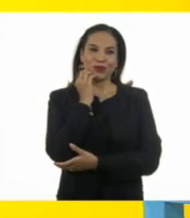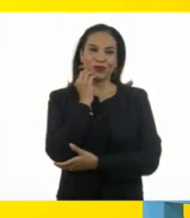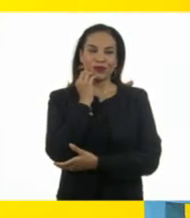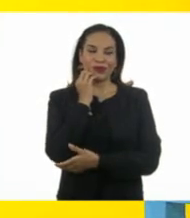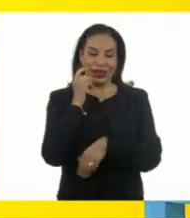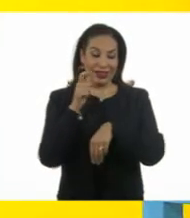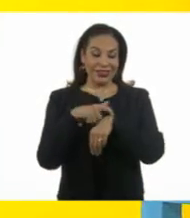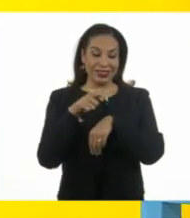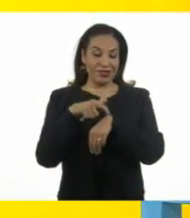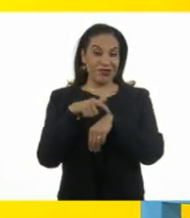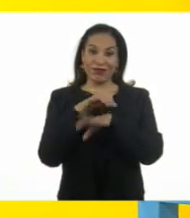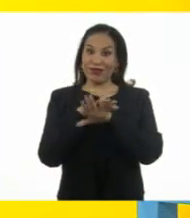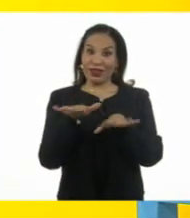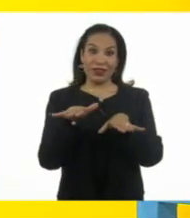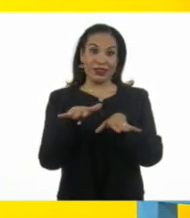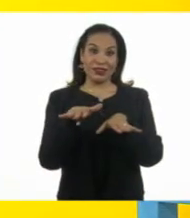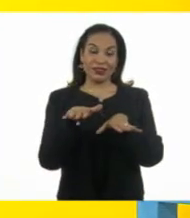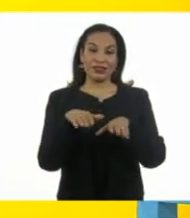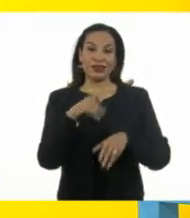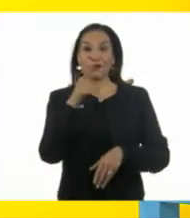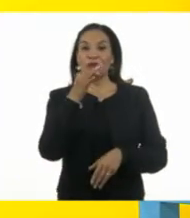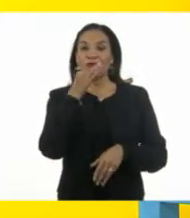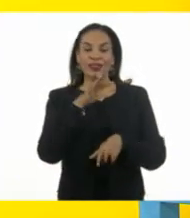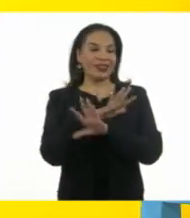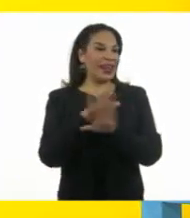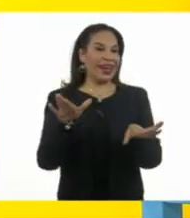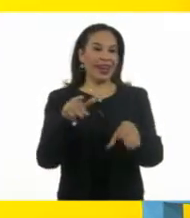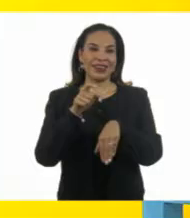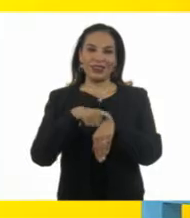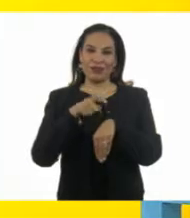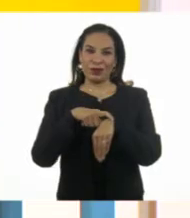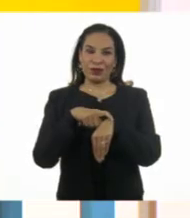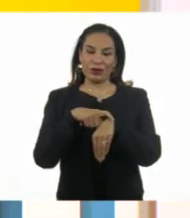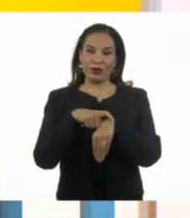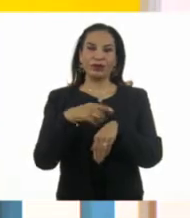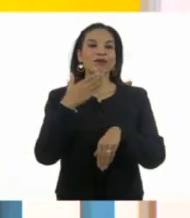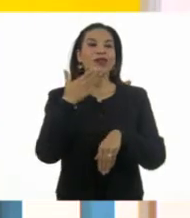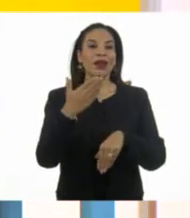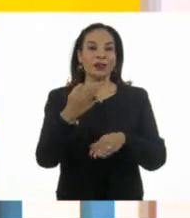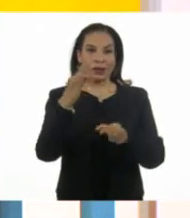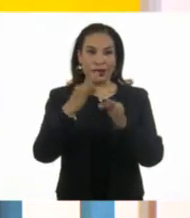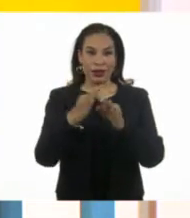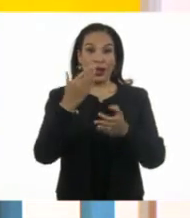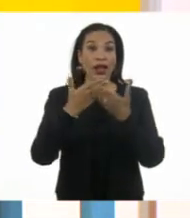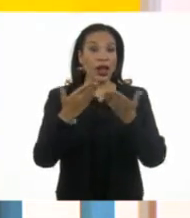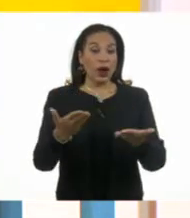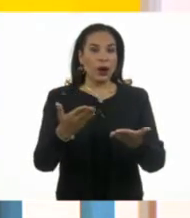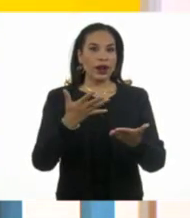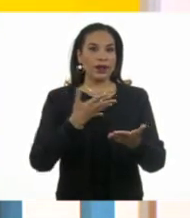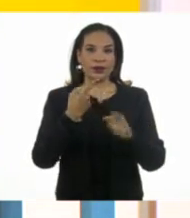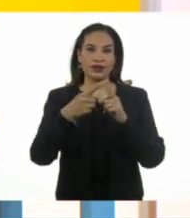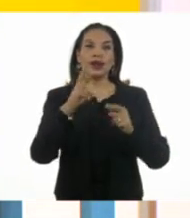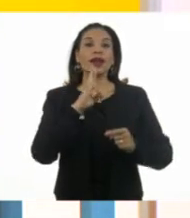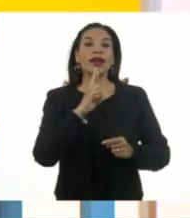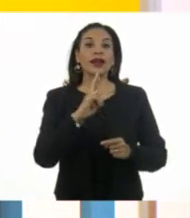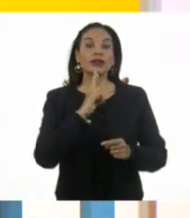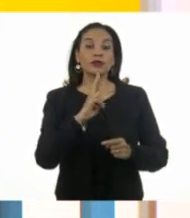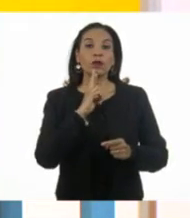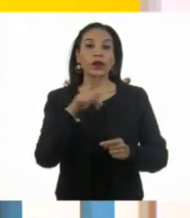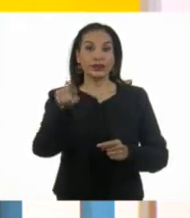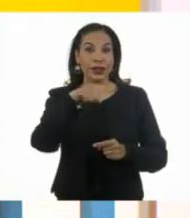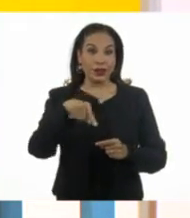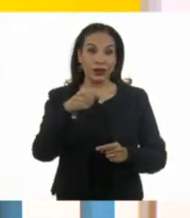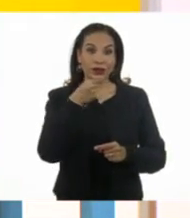Ya se está acabando el minuto. A ver si nos ya llega. Se acabó el minuto, maestra. ¿Ya? Perfecto. Y nos están llegando las respuestas de los